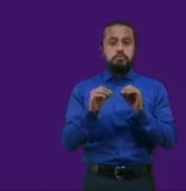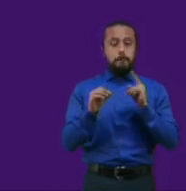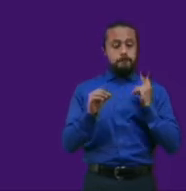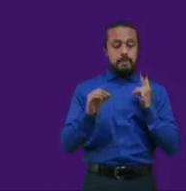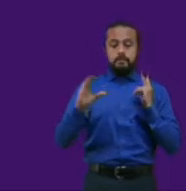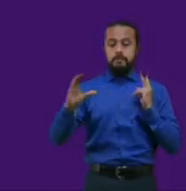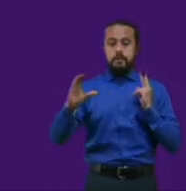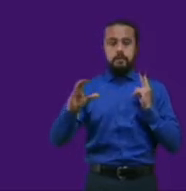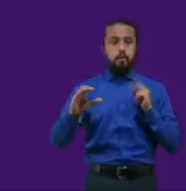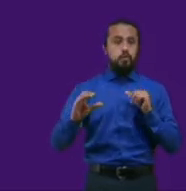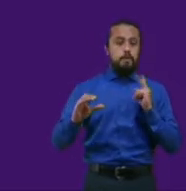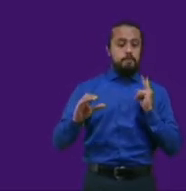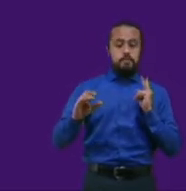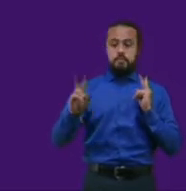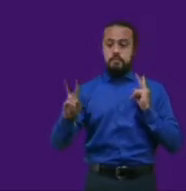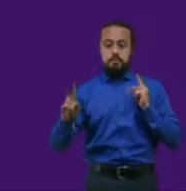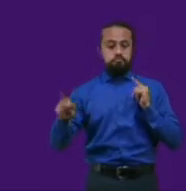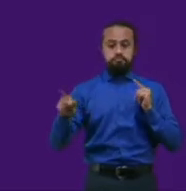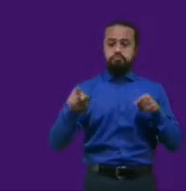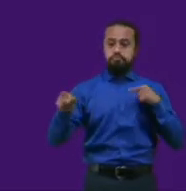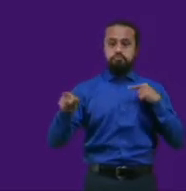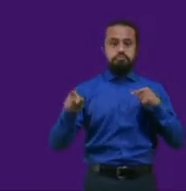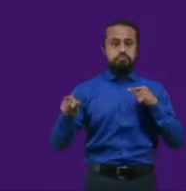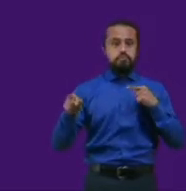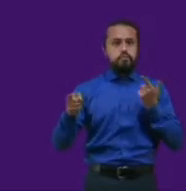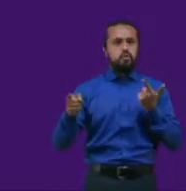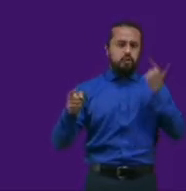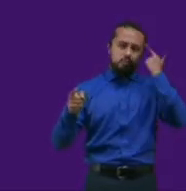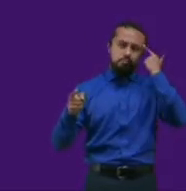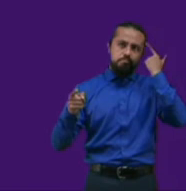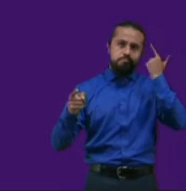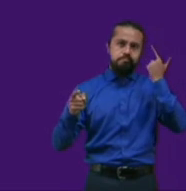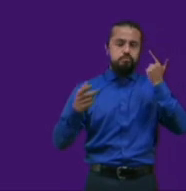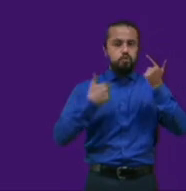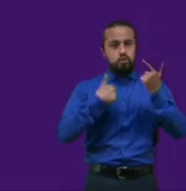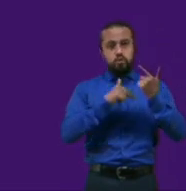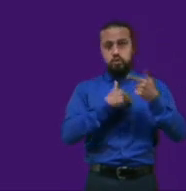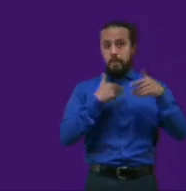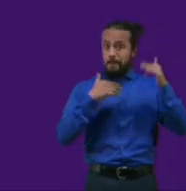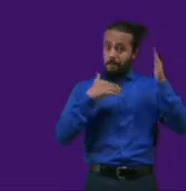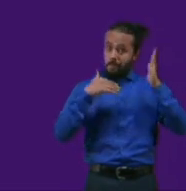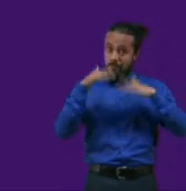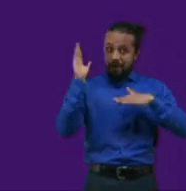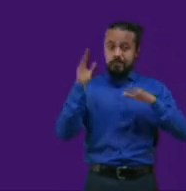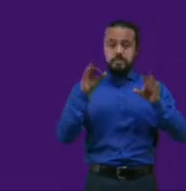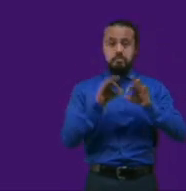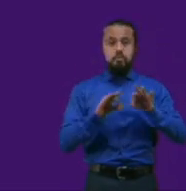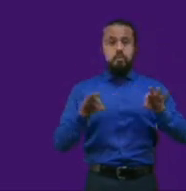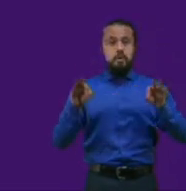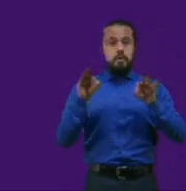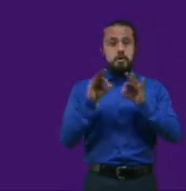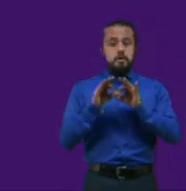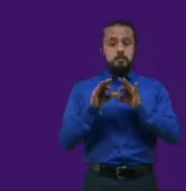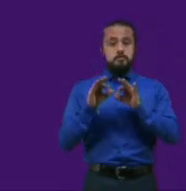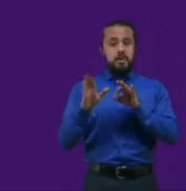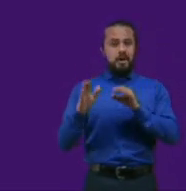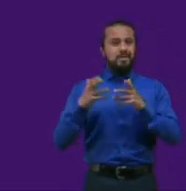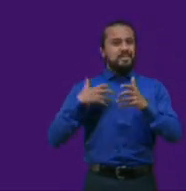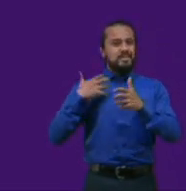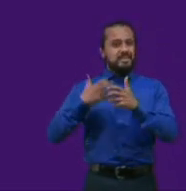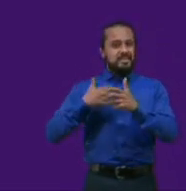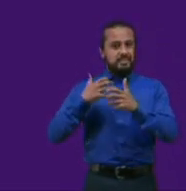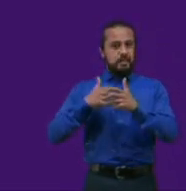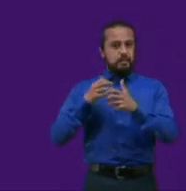son totalmente diferentes. Para nosotros es fundamental que el sistema tenga la